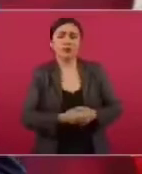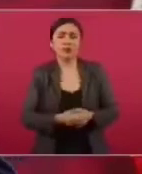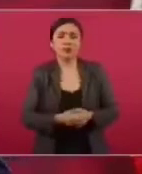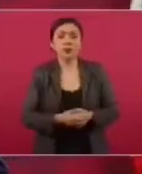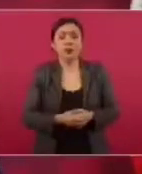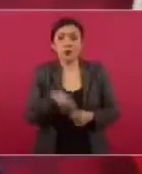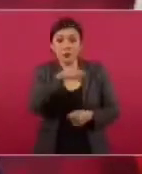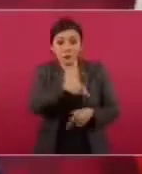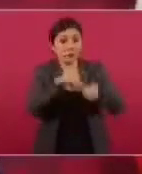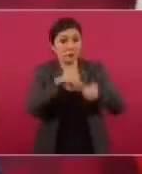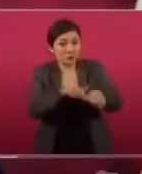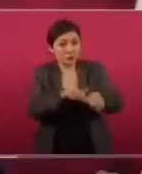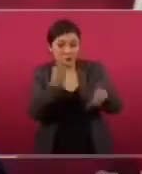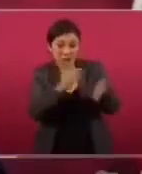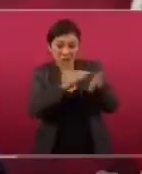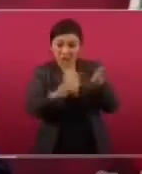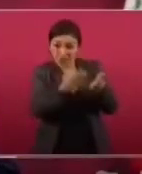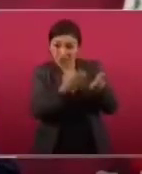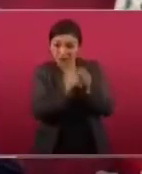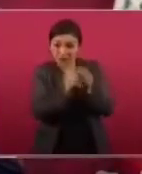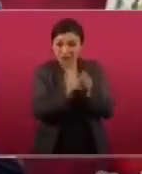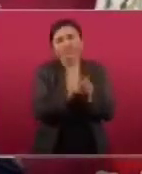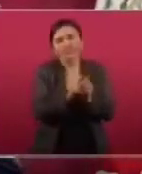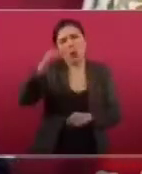si se sostenía ese capítulo.